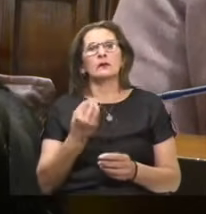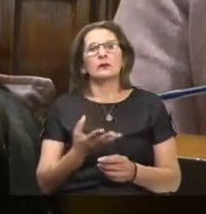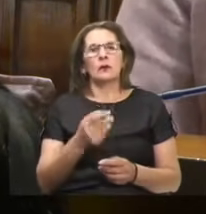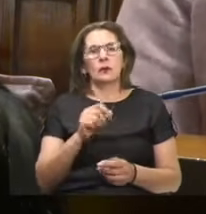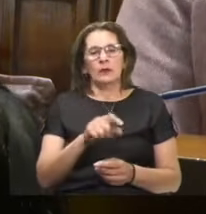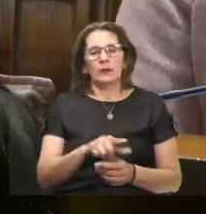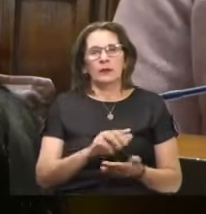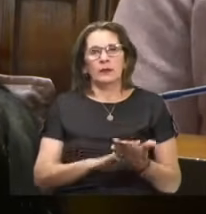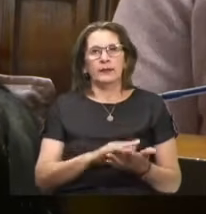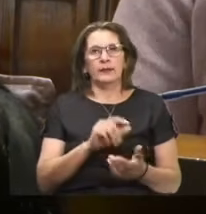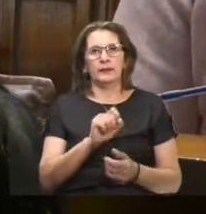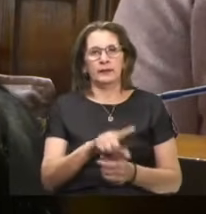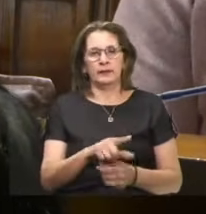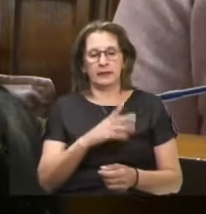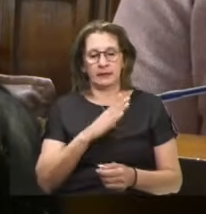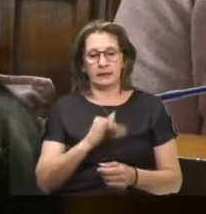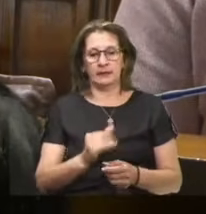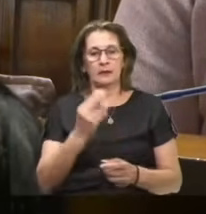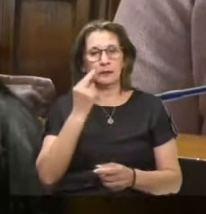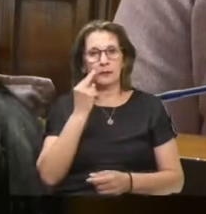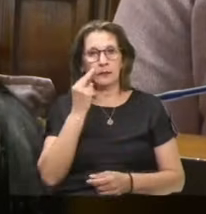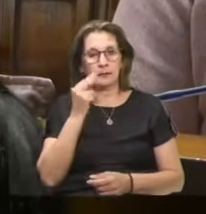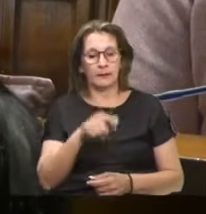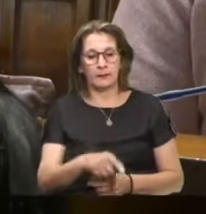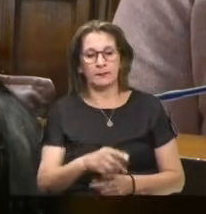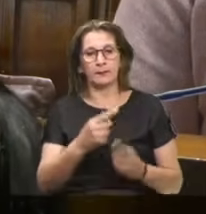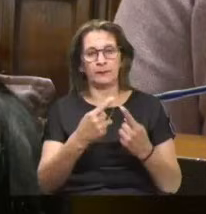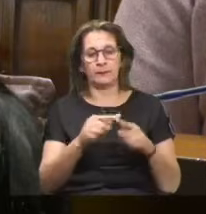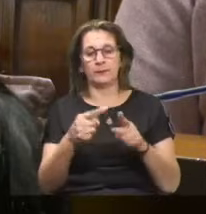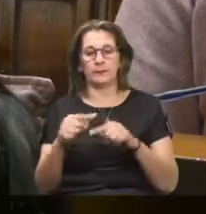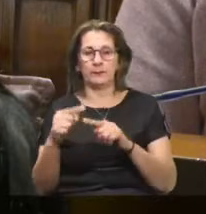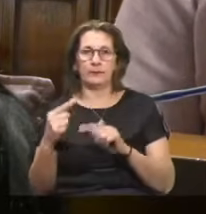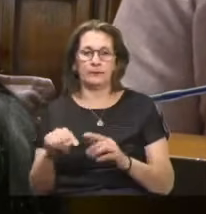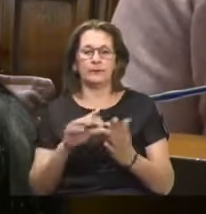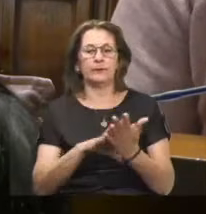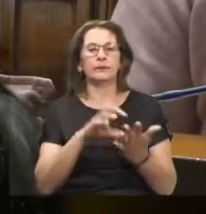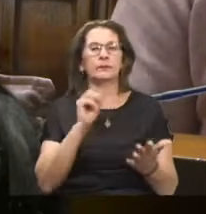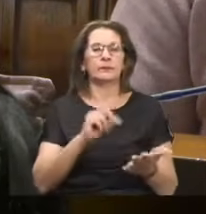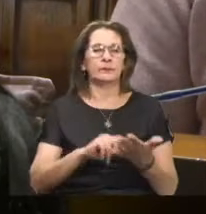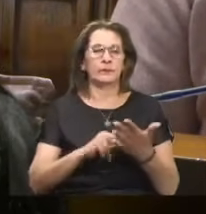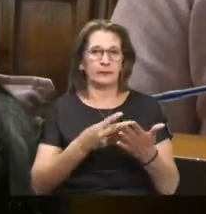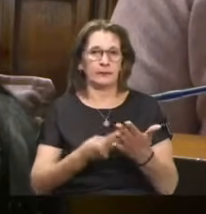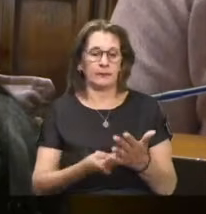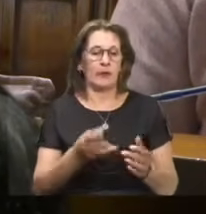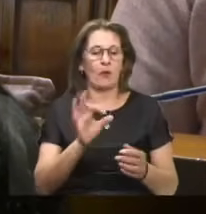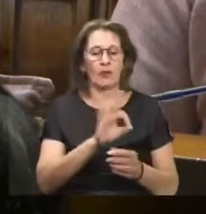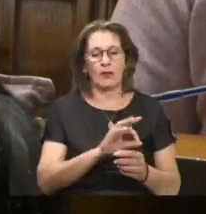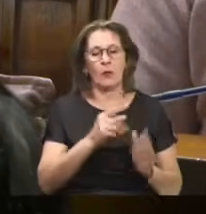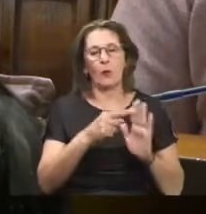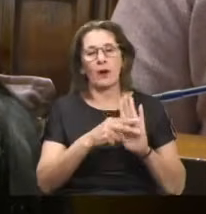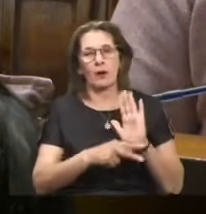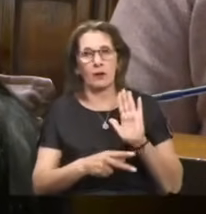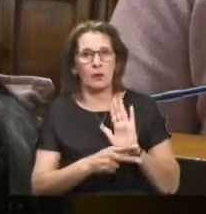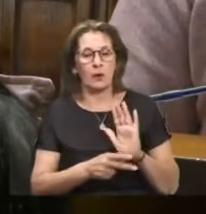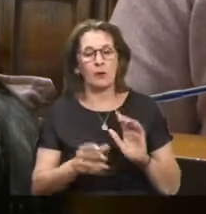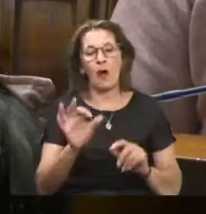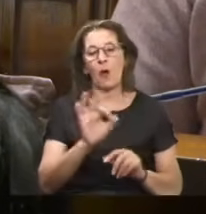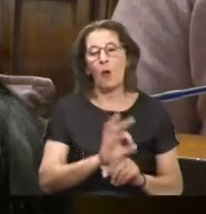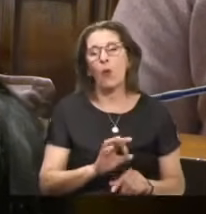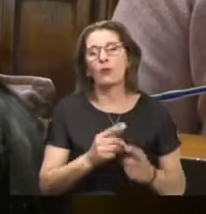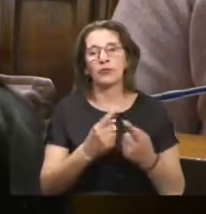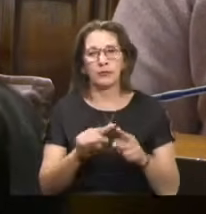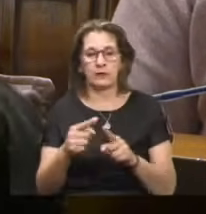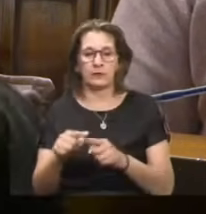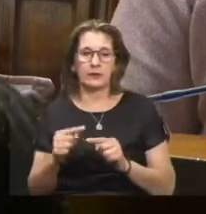en los que se encuentran en juego diversas interpretaciones de una norma o incluso diversas regulaciones